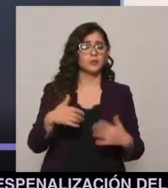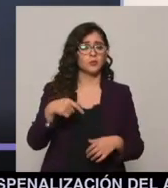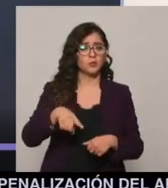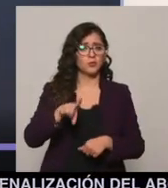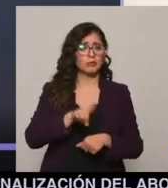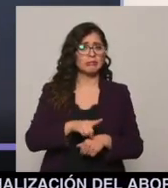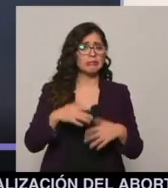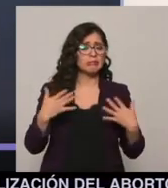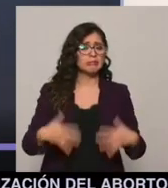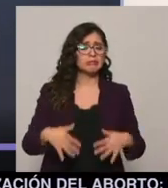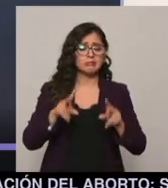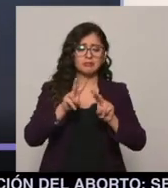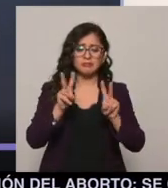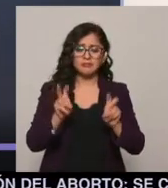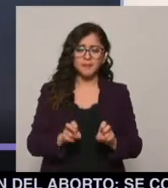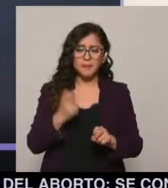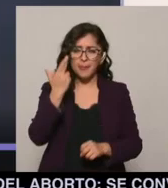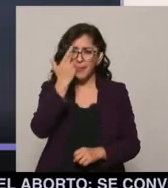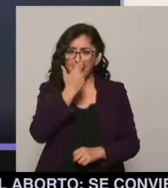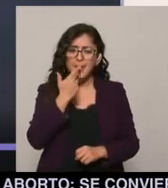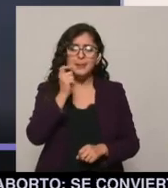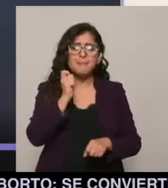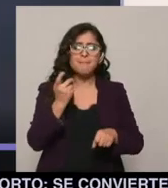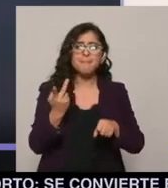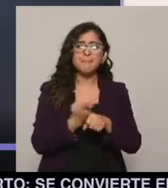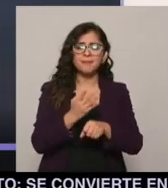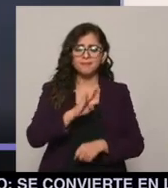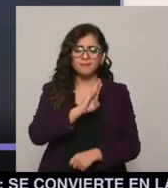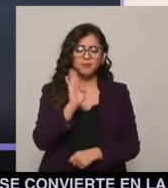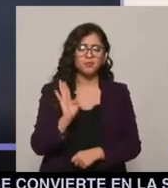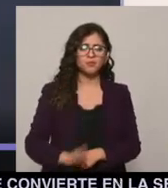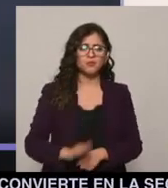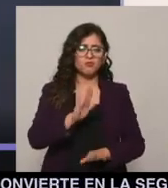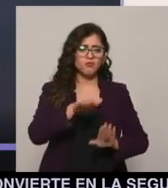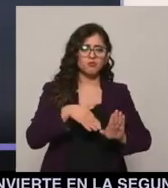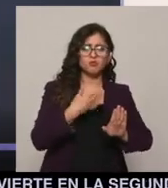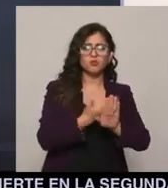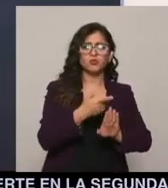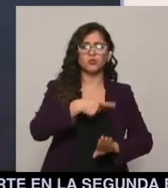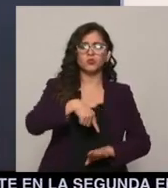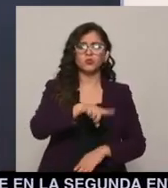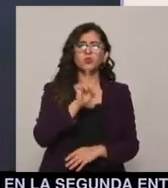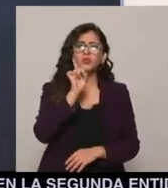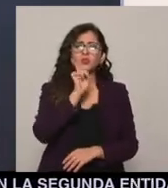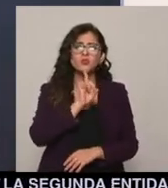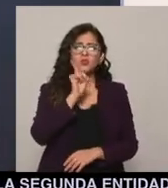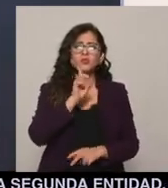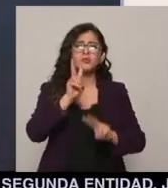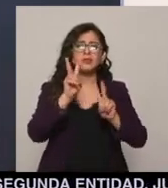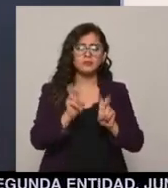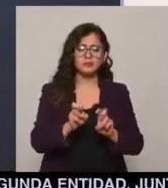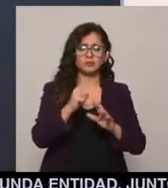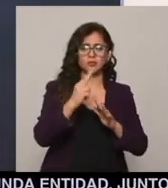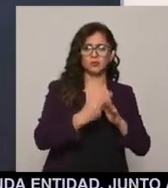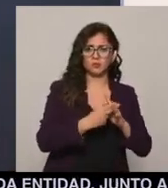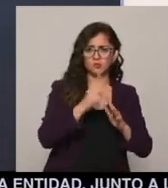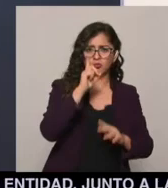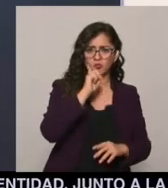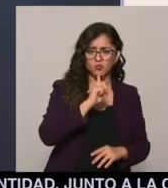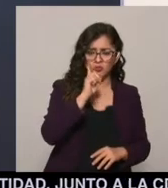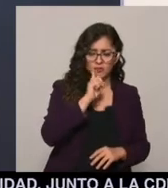al análisis lo que ha ocurrido con las muertes violentas a causa del género, conocido como feminicidio en